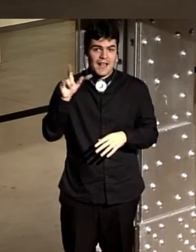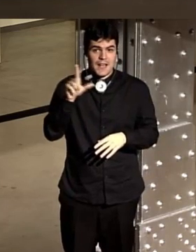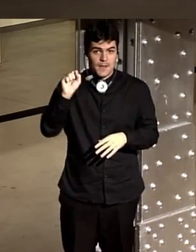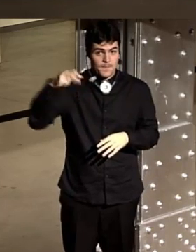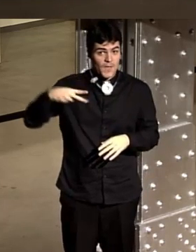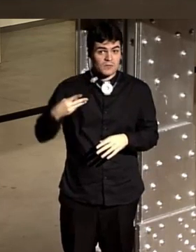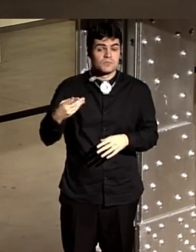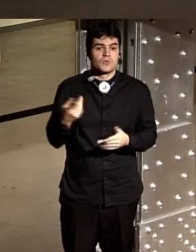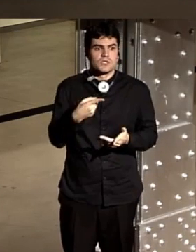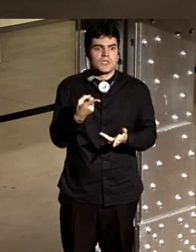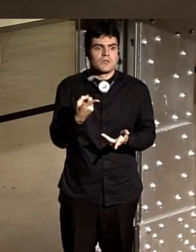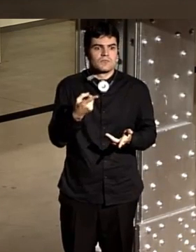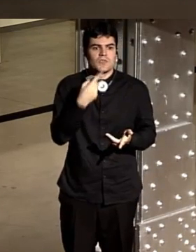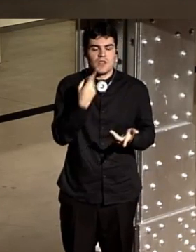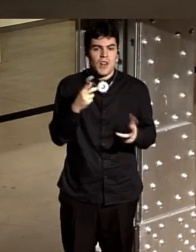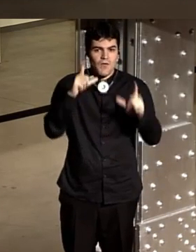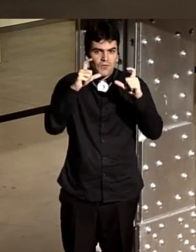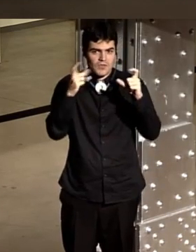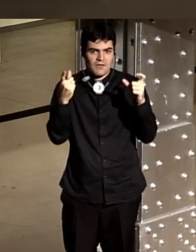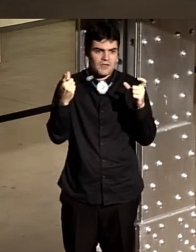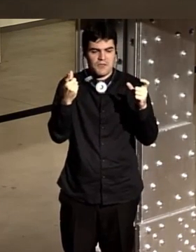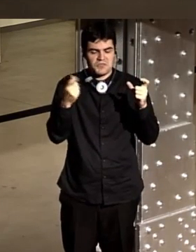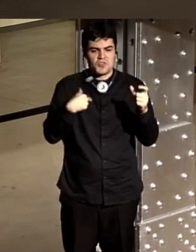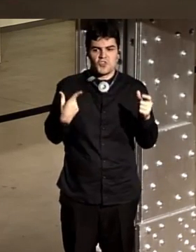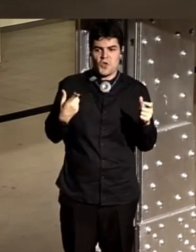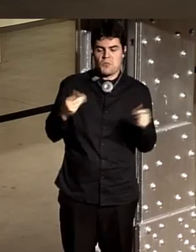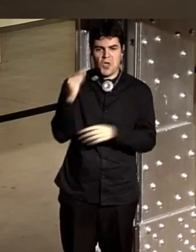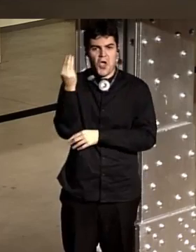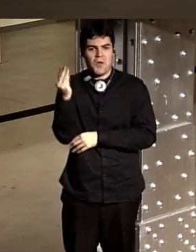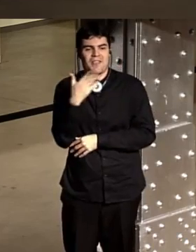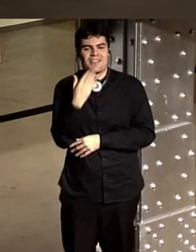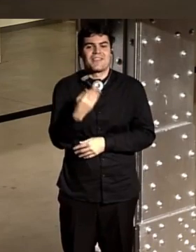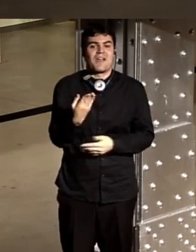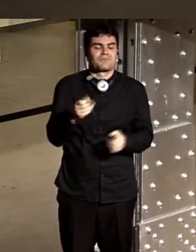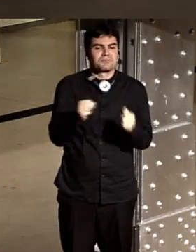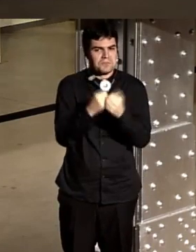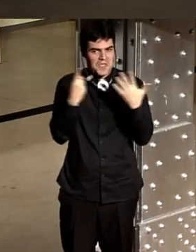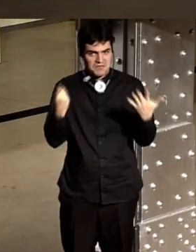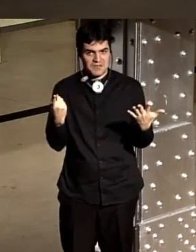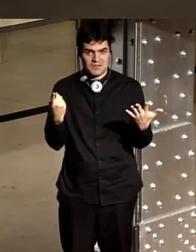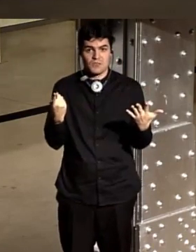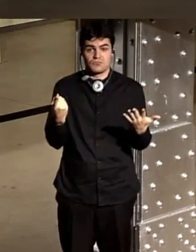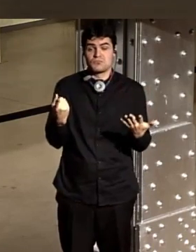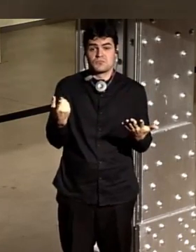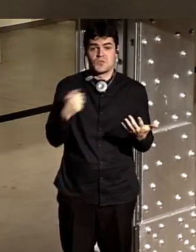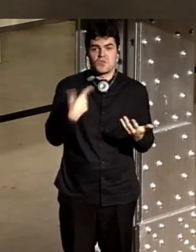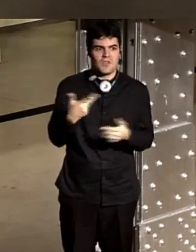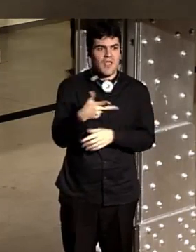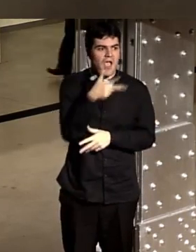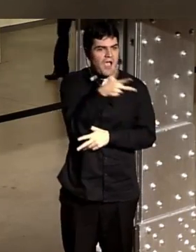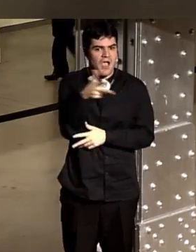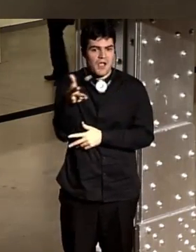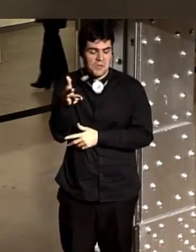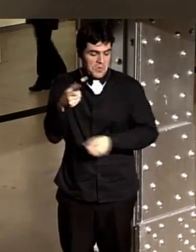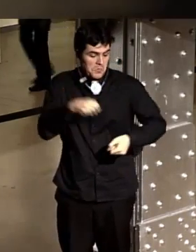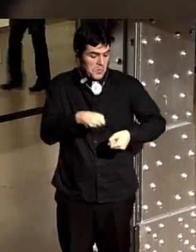fotografía para cualquiera. Pero como yo era una mujer joven, tenía 26 años en aquella época, ponía las cámaras en una bolsa y yo